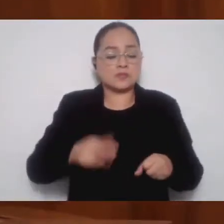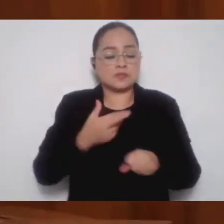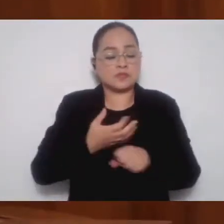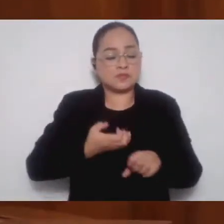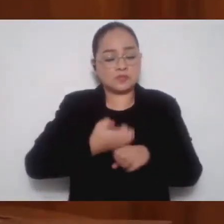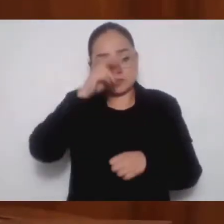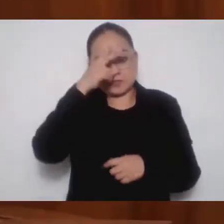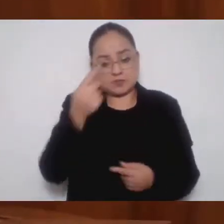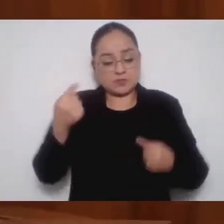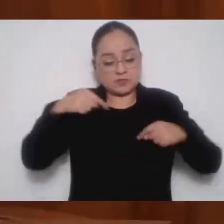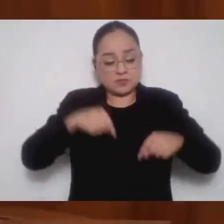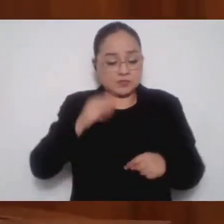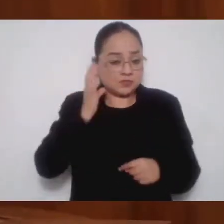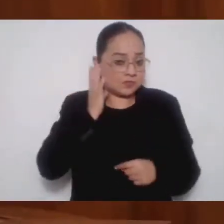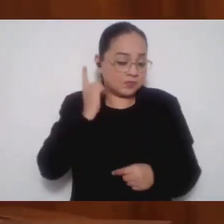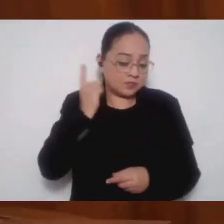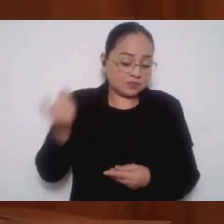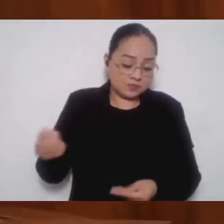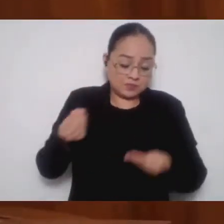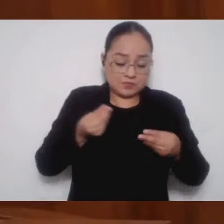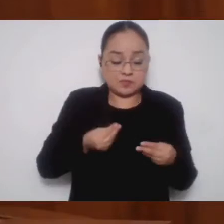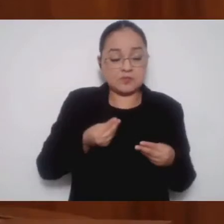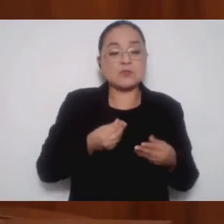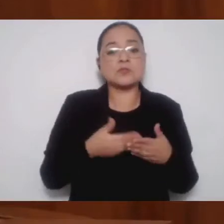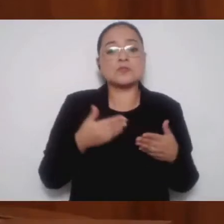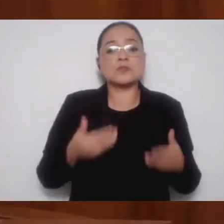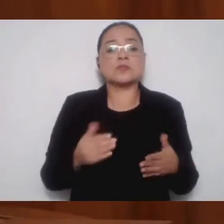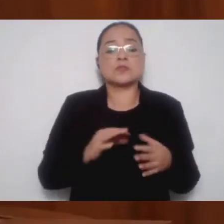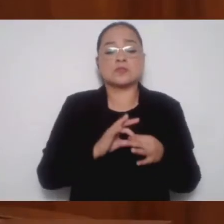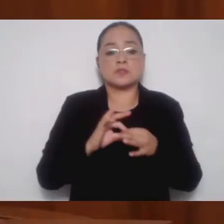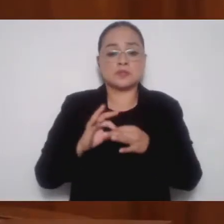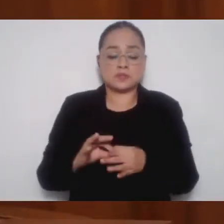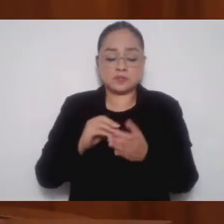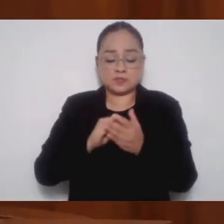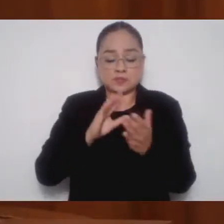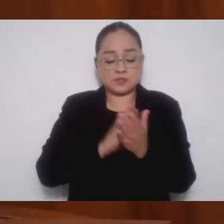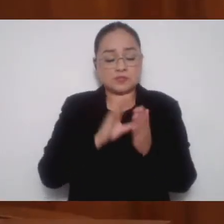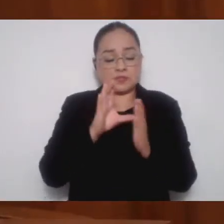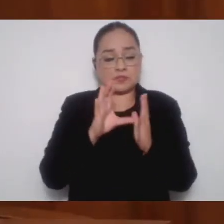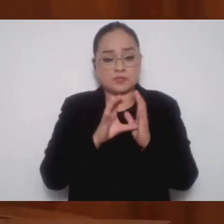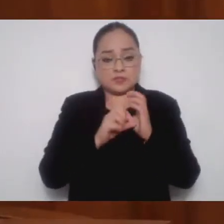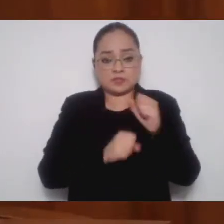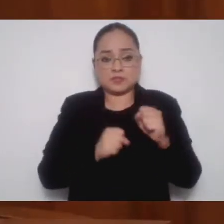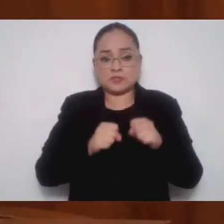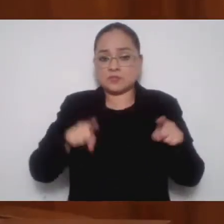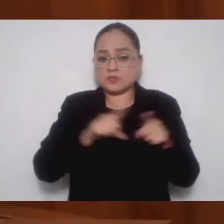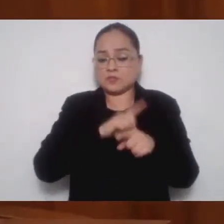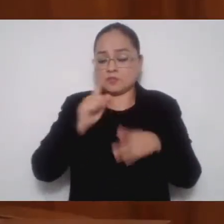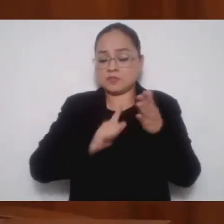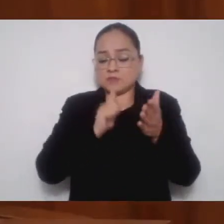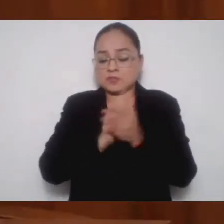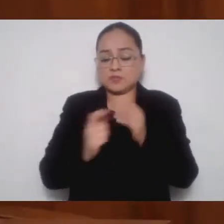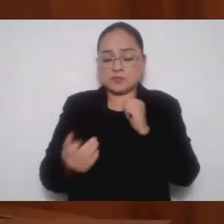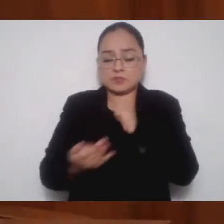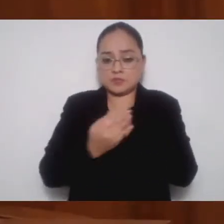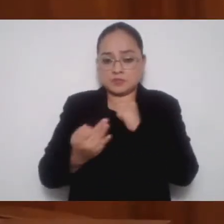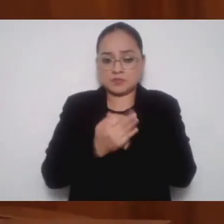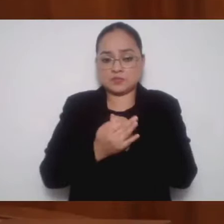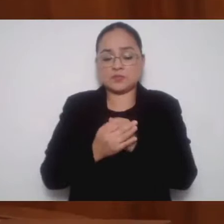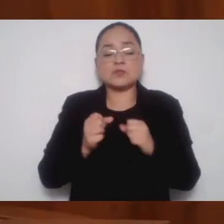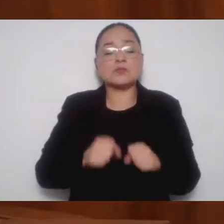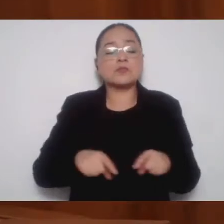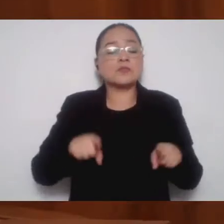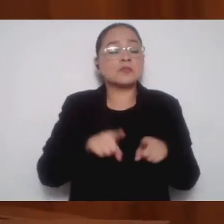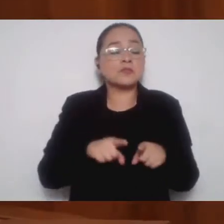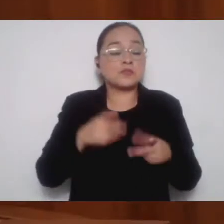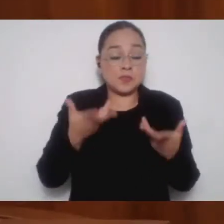Estatal a la legislatura y con base en las disposiciones constitucionales y legales aplicables y